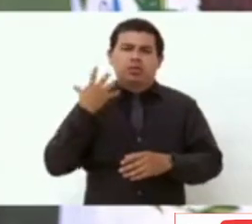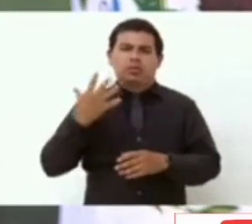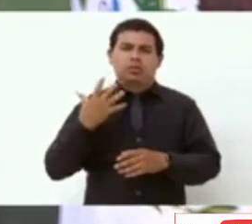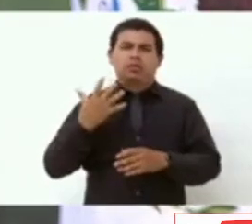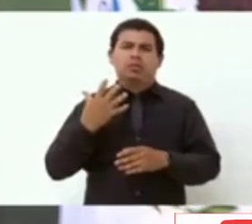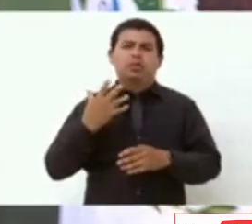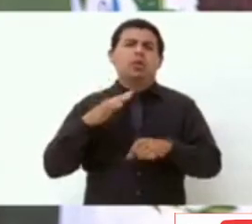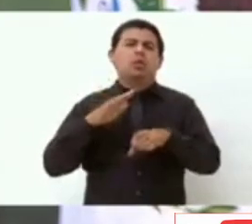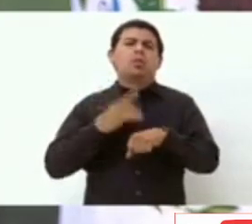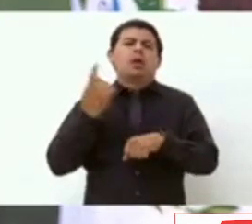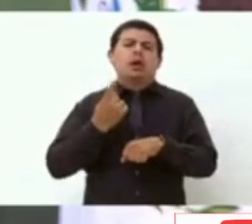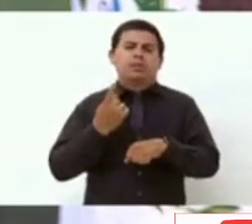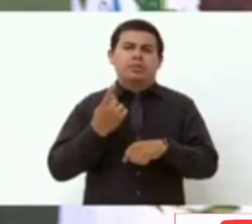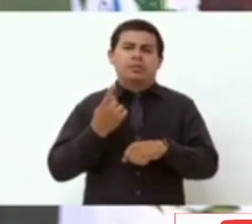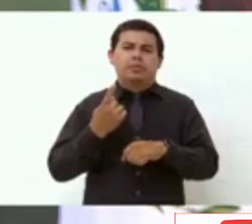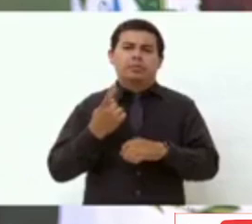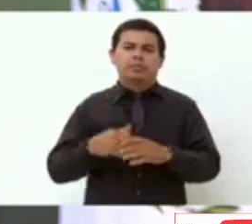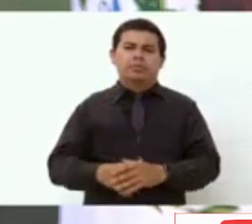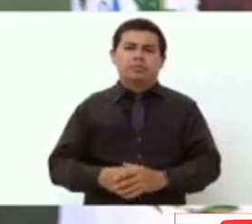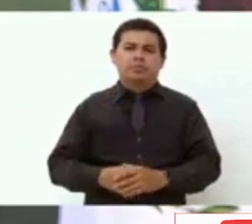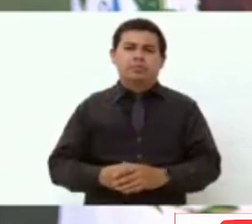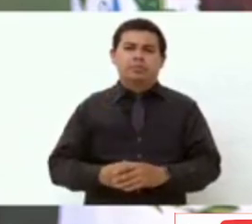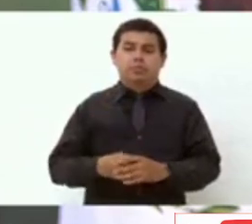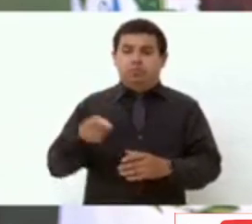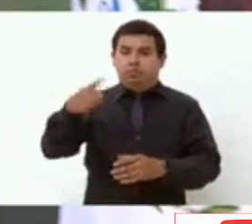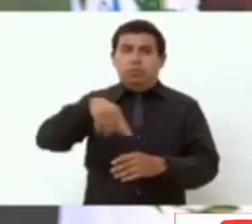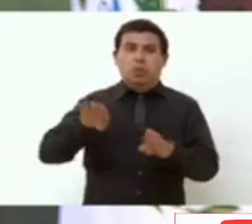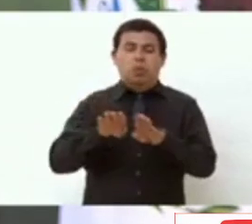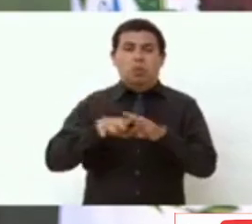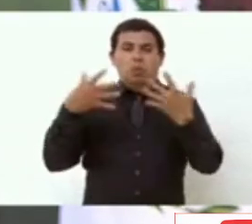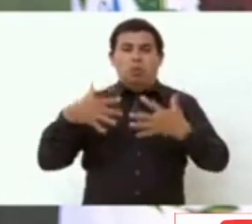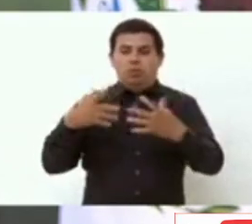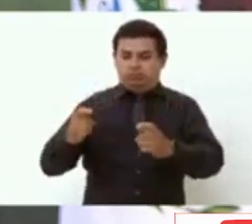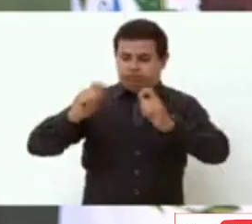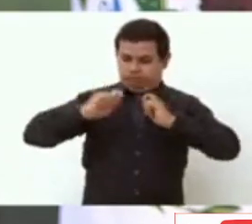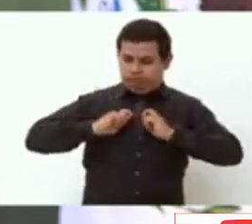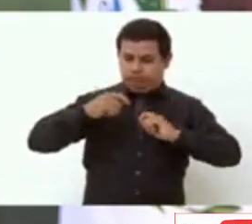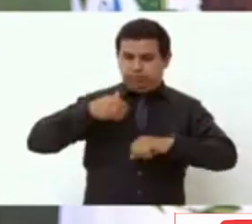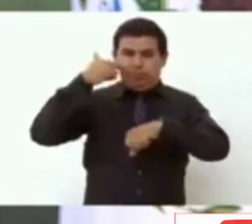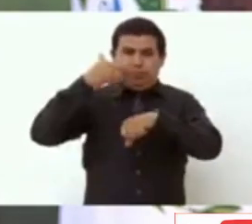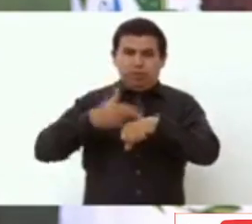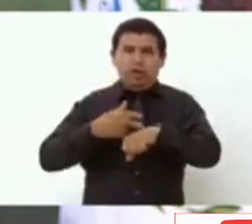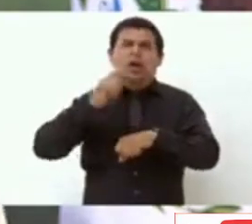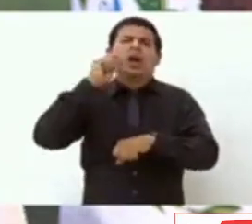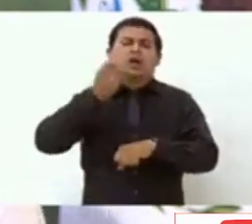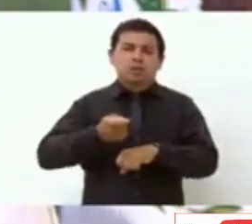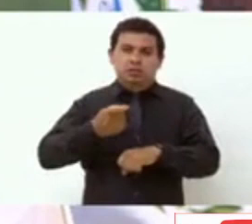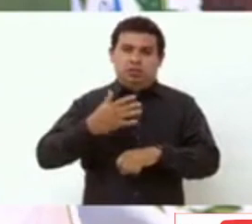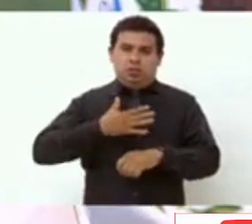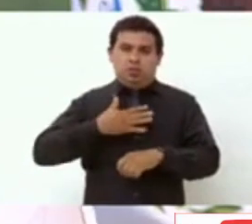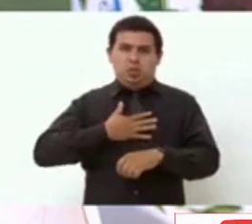ese es uno de los privilegios que me da el recorrer el país, el conocer